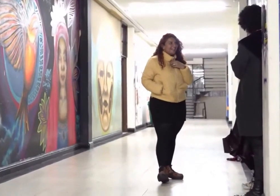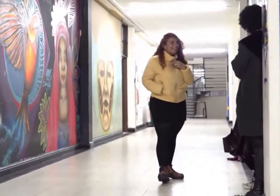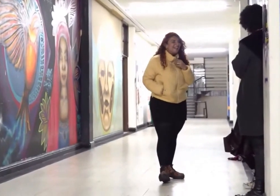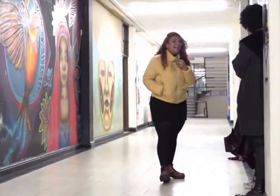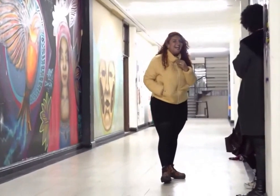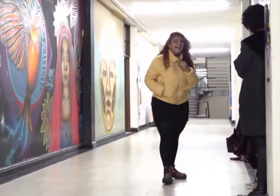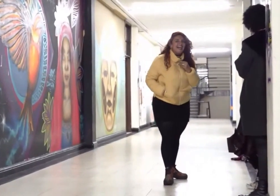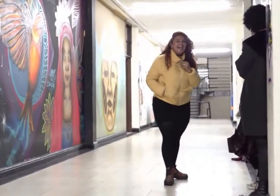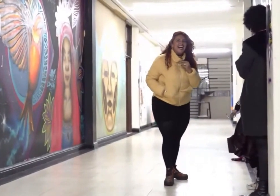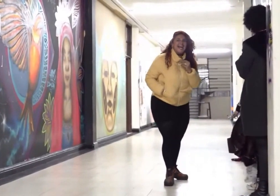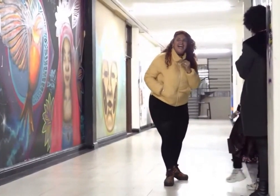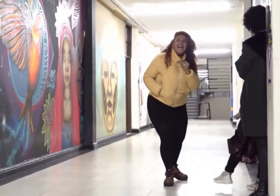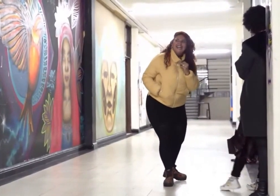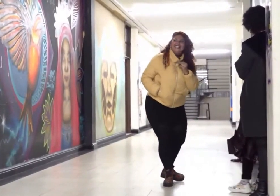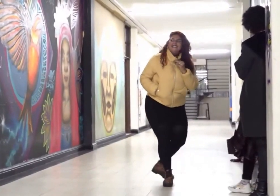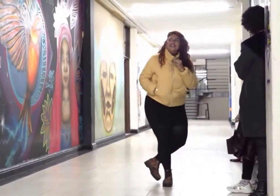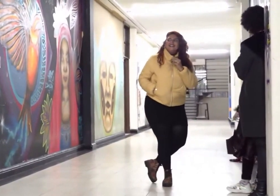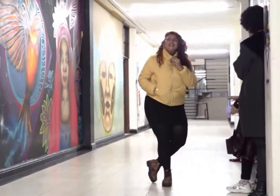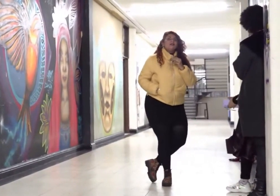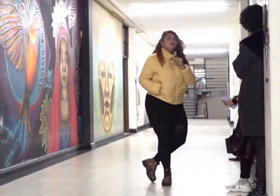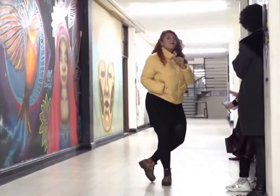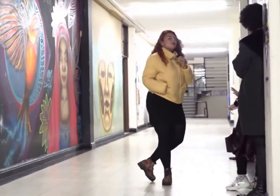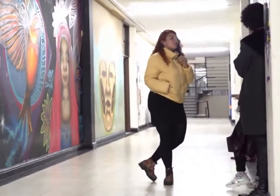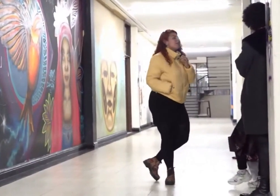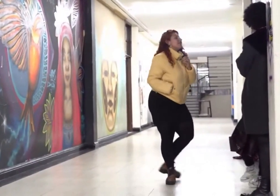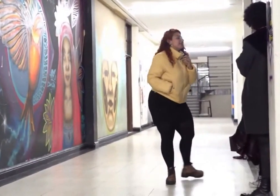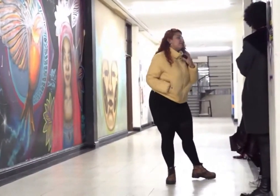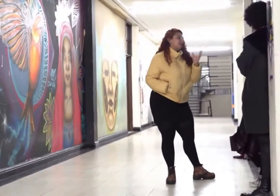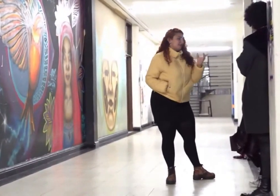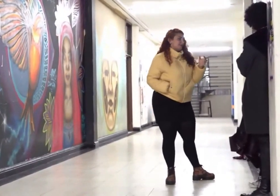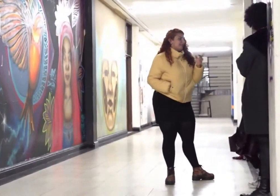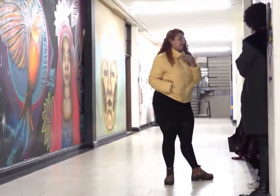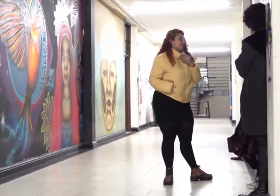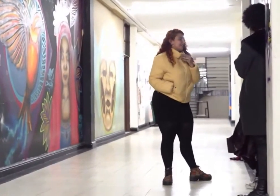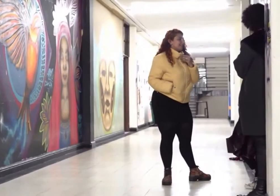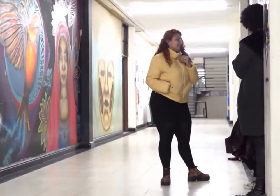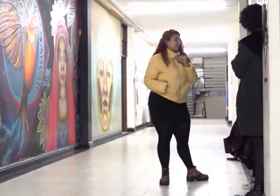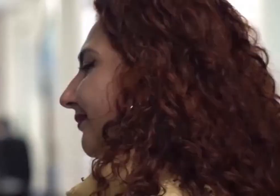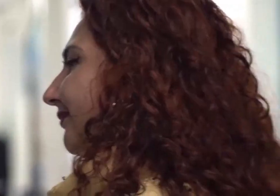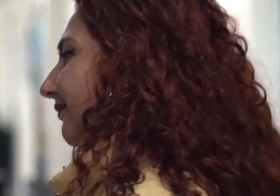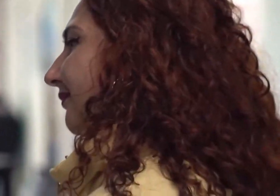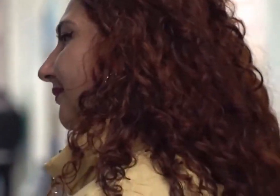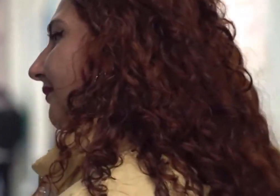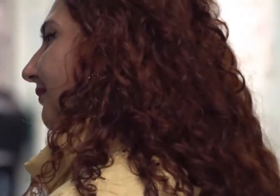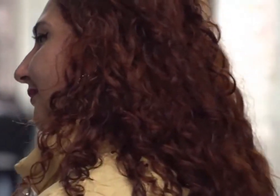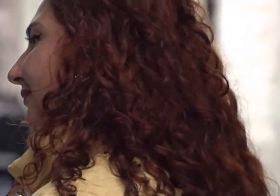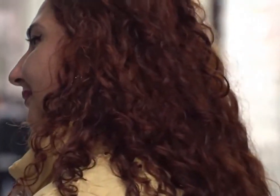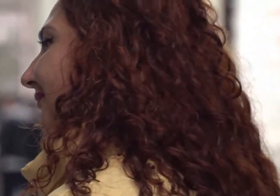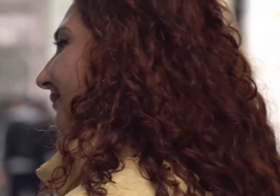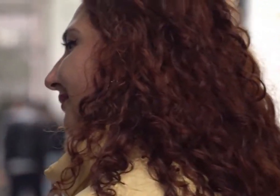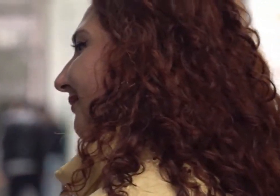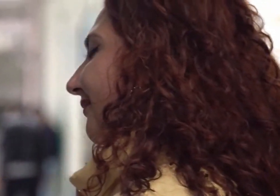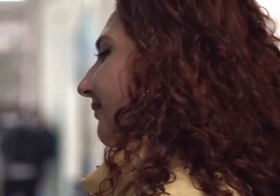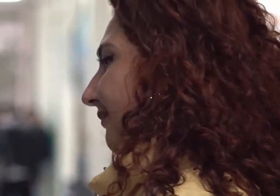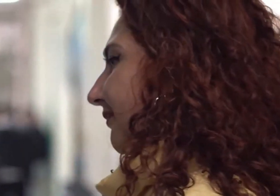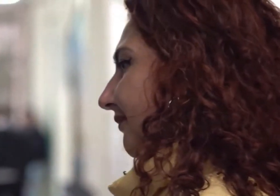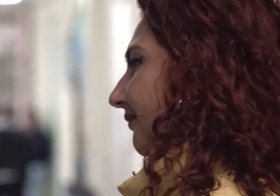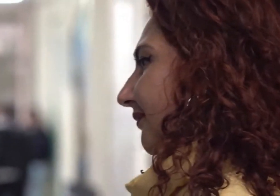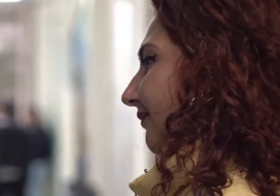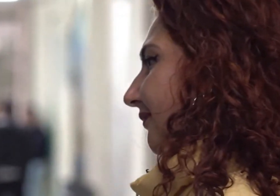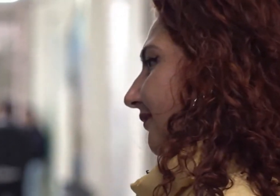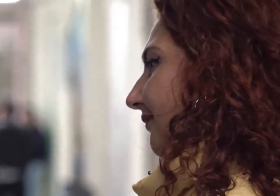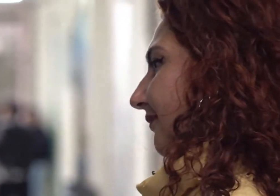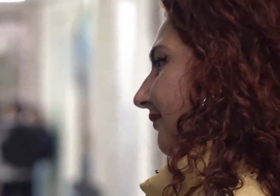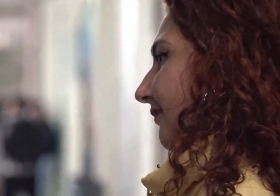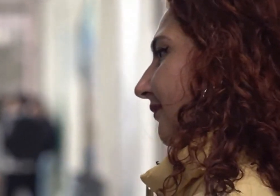violencias basadas en género al interior de la universidad y decidimos juntarnos básicamente primero para acompañarnos, para sanarnos. La